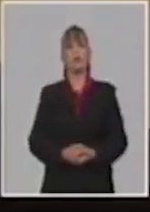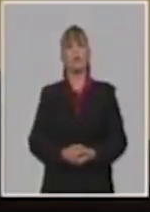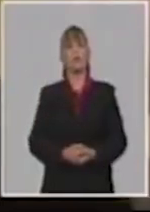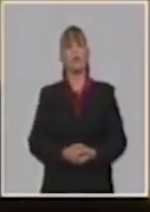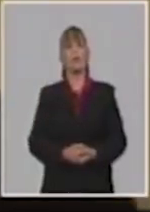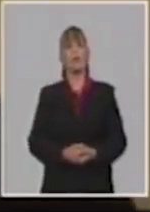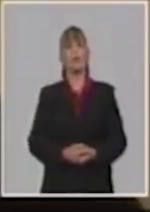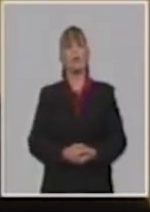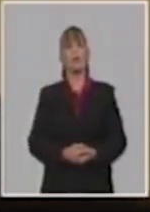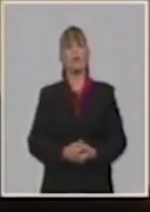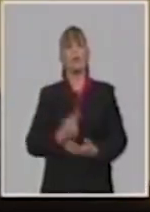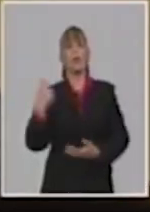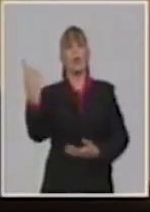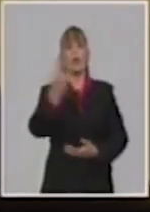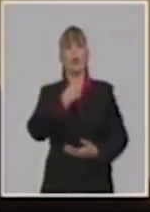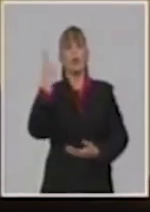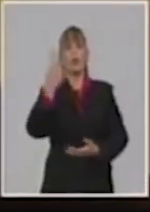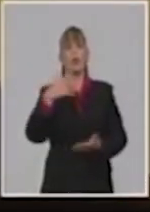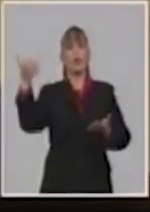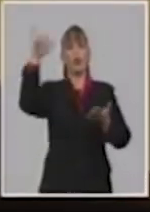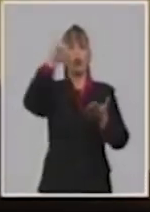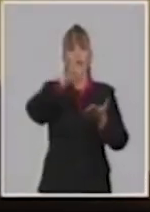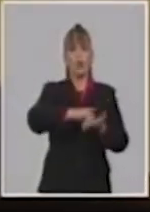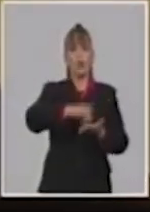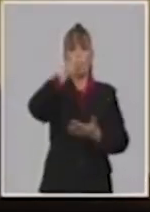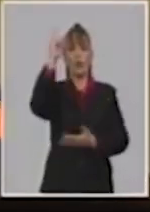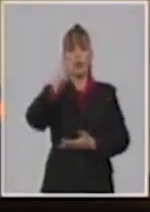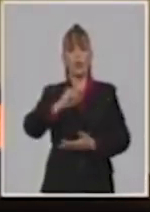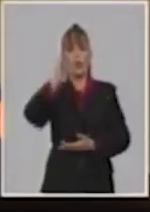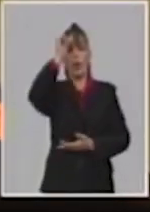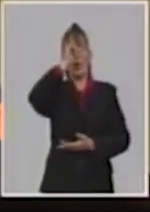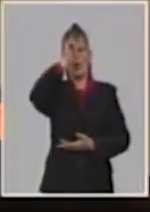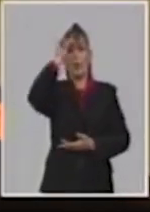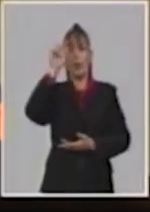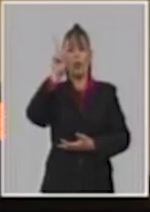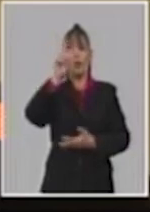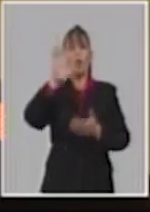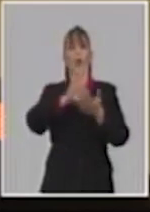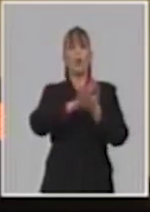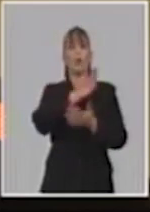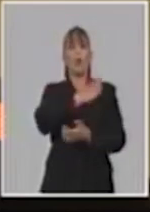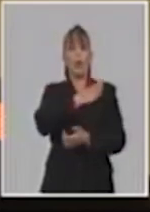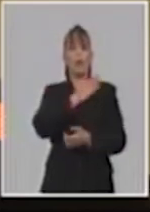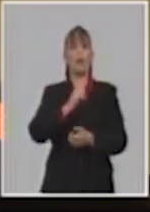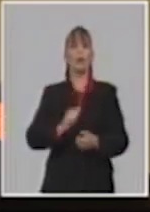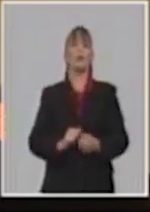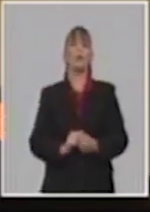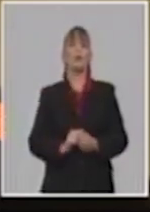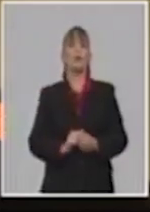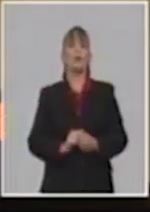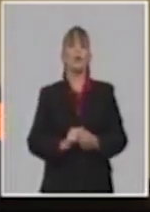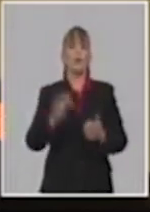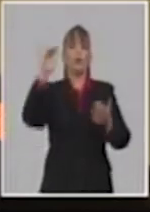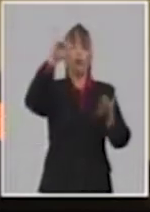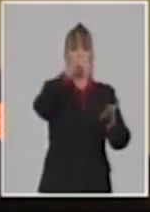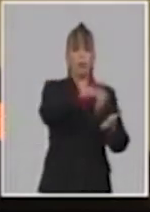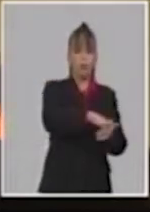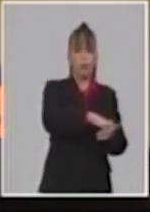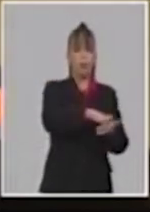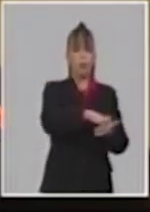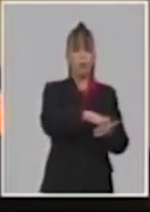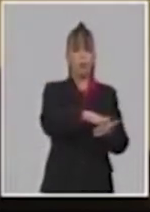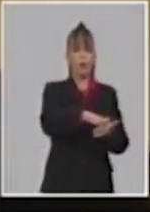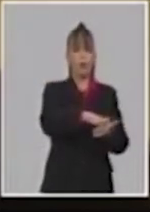Bueno, nosotros arribamos a Italia el domingo 22 de marzo en vuelo regular de la compañía aérea Alitalia. Nos trasladamos por vía